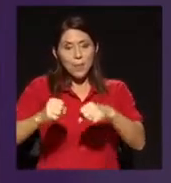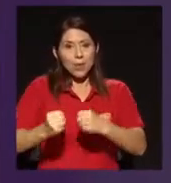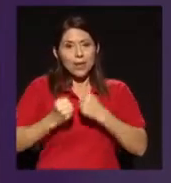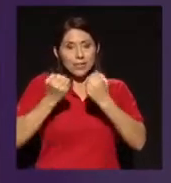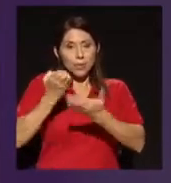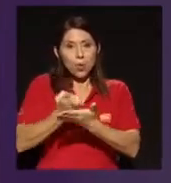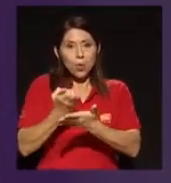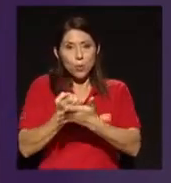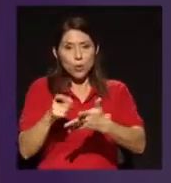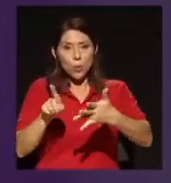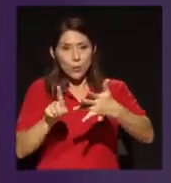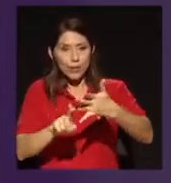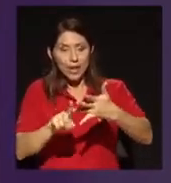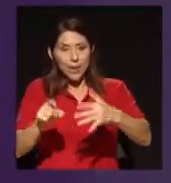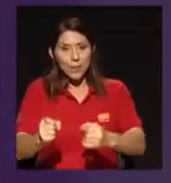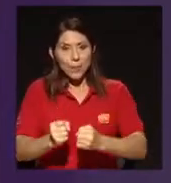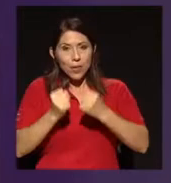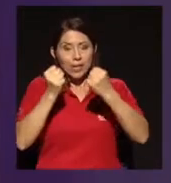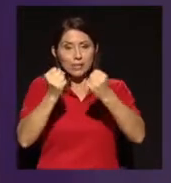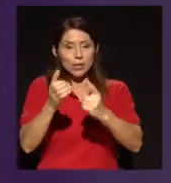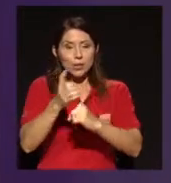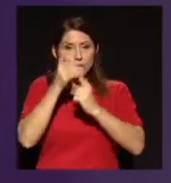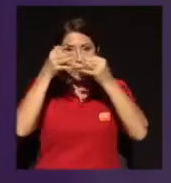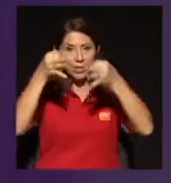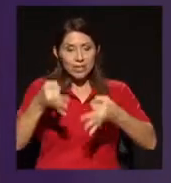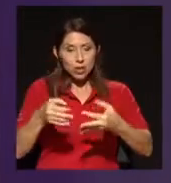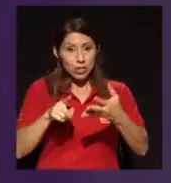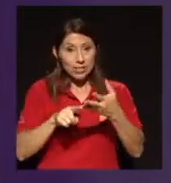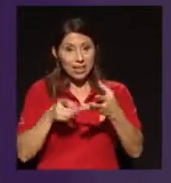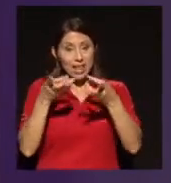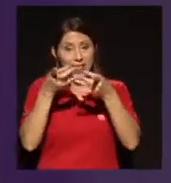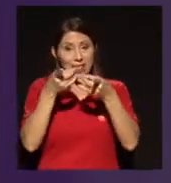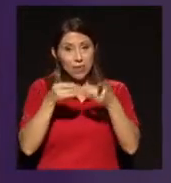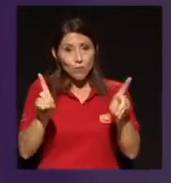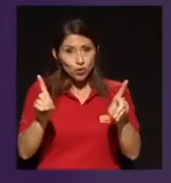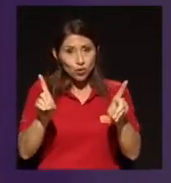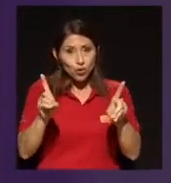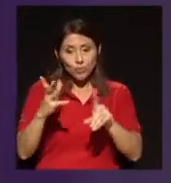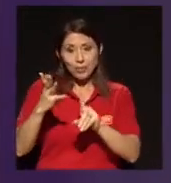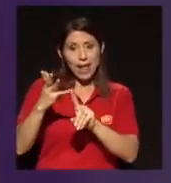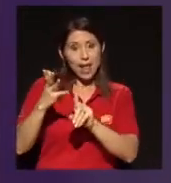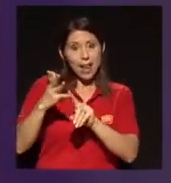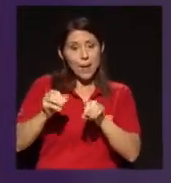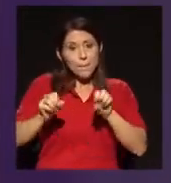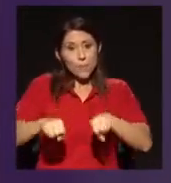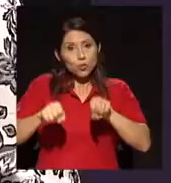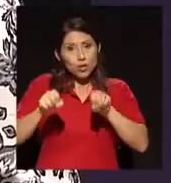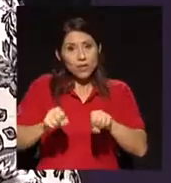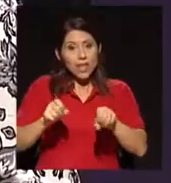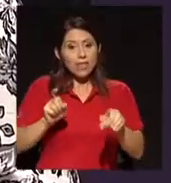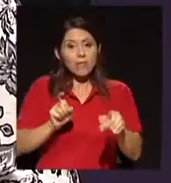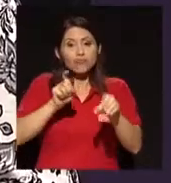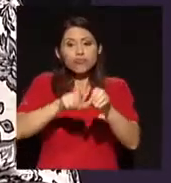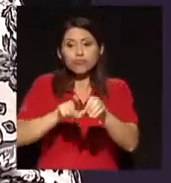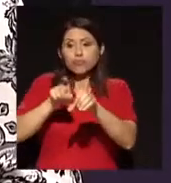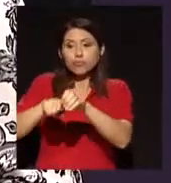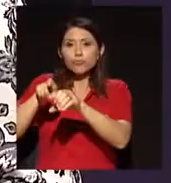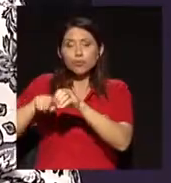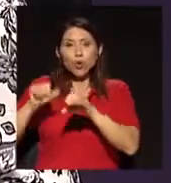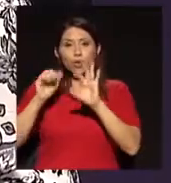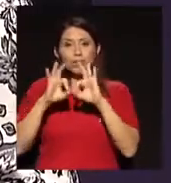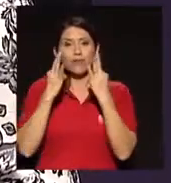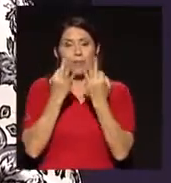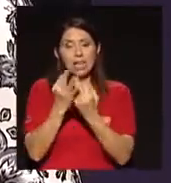empoderamiento en la toma de decisiones, el divorcio mismo, la posibilidad de recomponerse familiarmente con otras familias, el acceso a